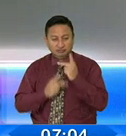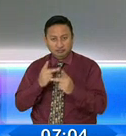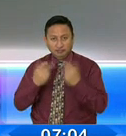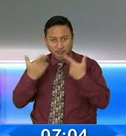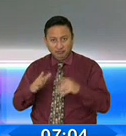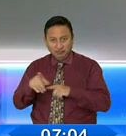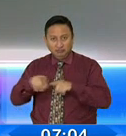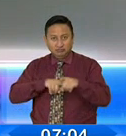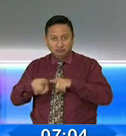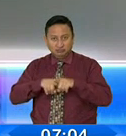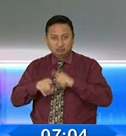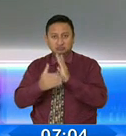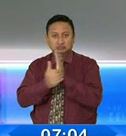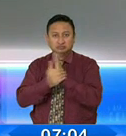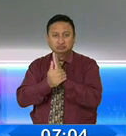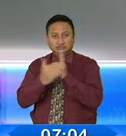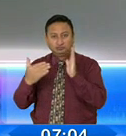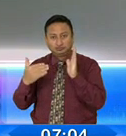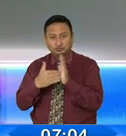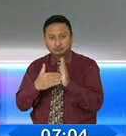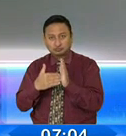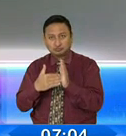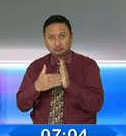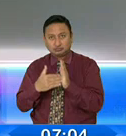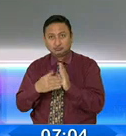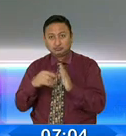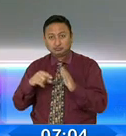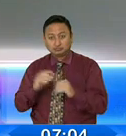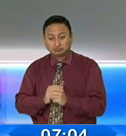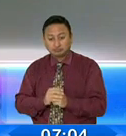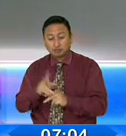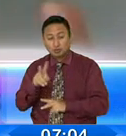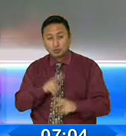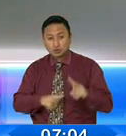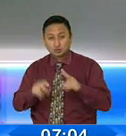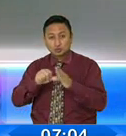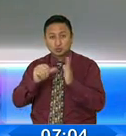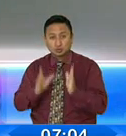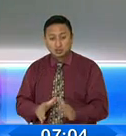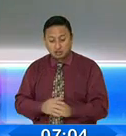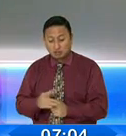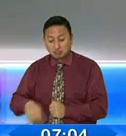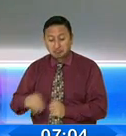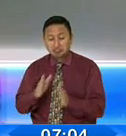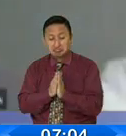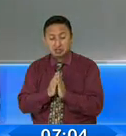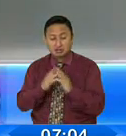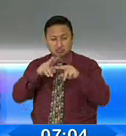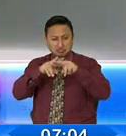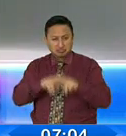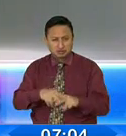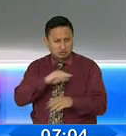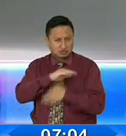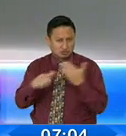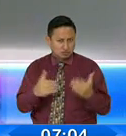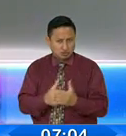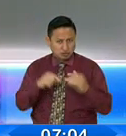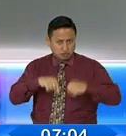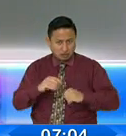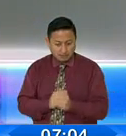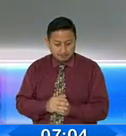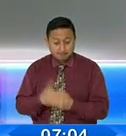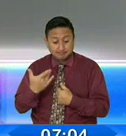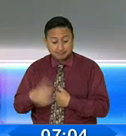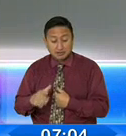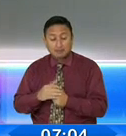de méritos y oposición con veeduría ciudadana, con impugnación ciudadana, para hacer la